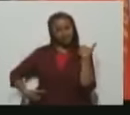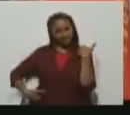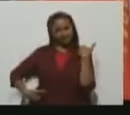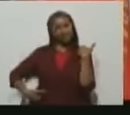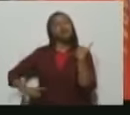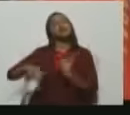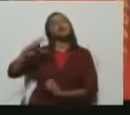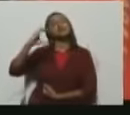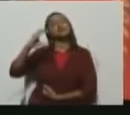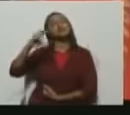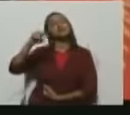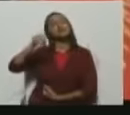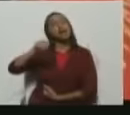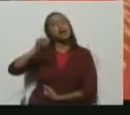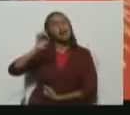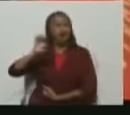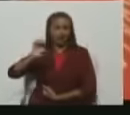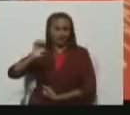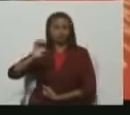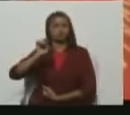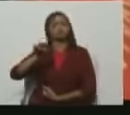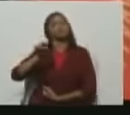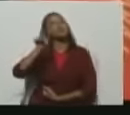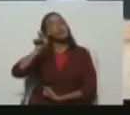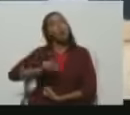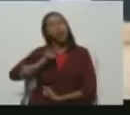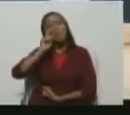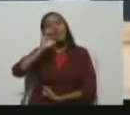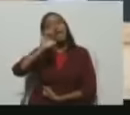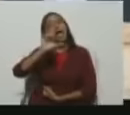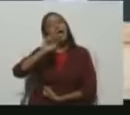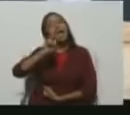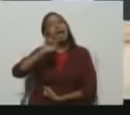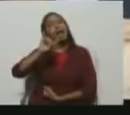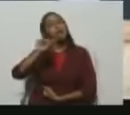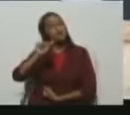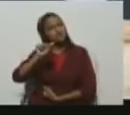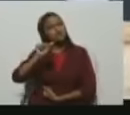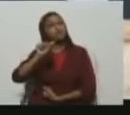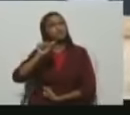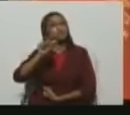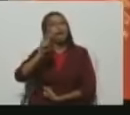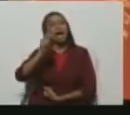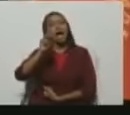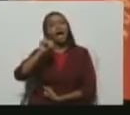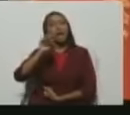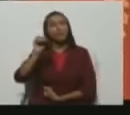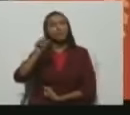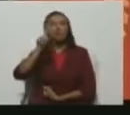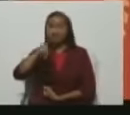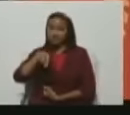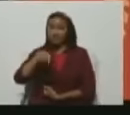Consejo Nacional Electoral, Elvis Amoroso. Extensivo a su señora esposa,